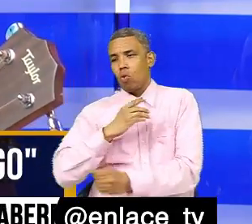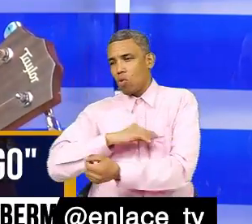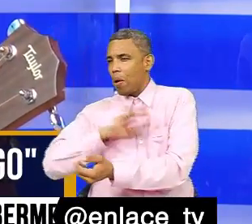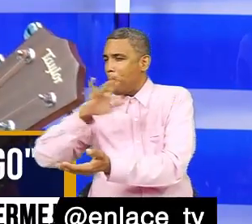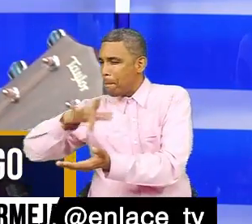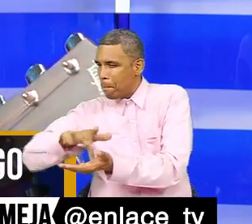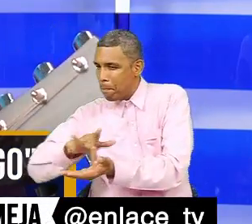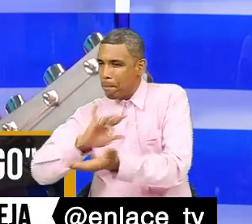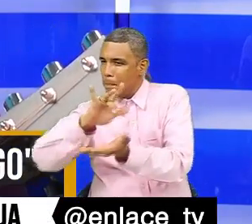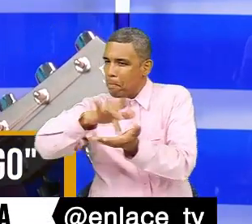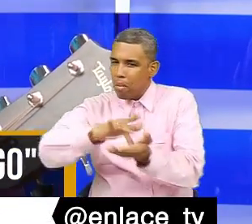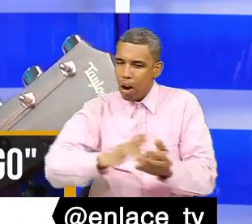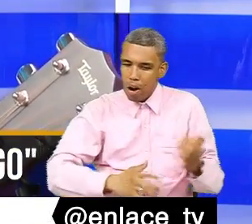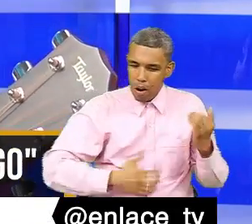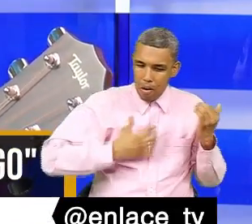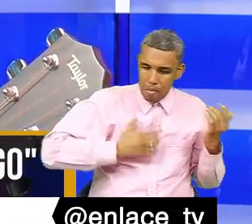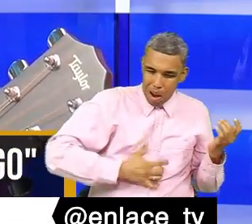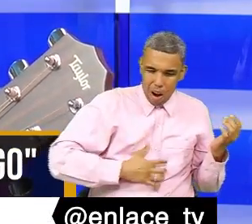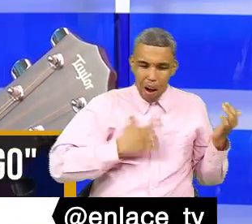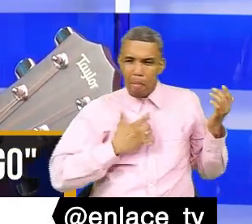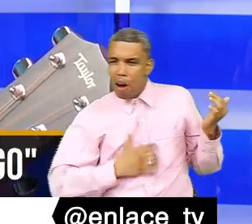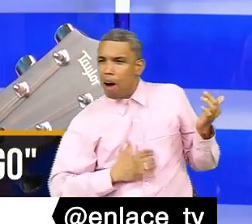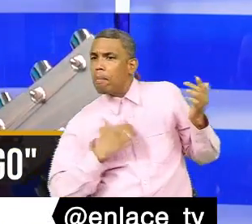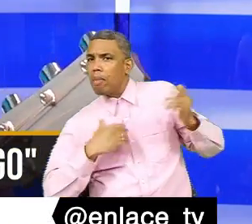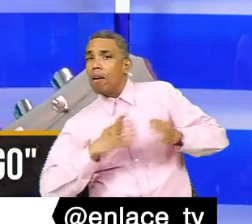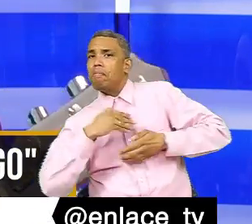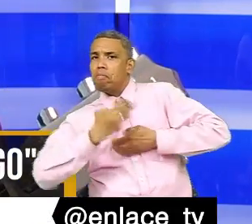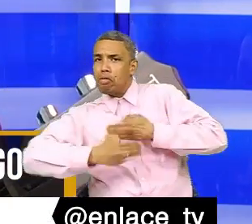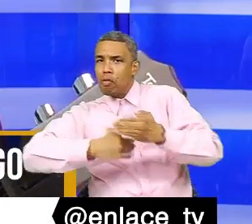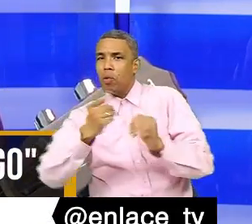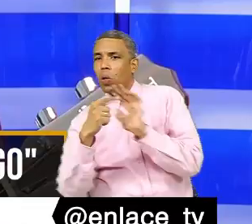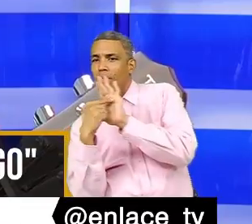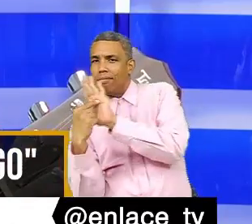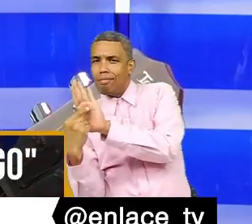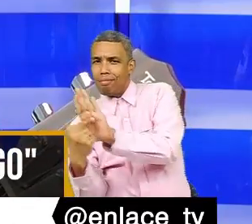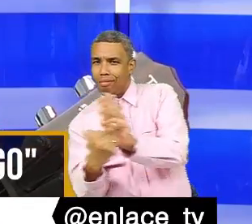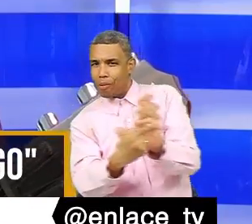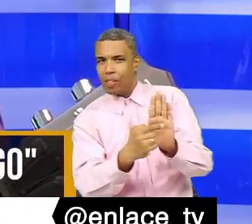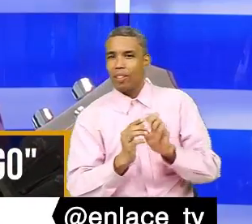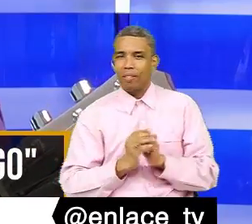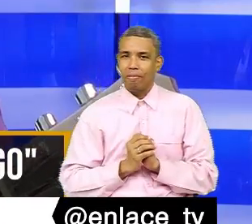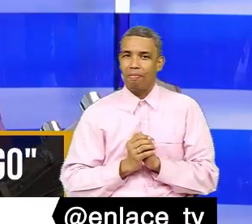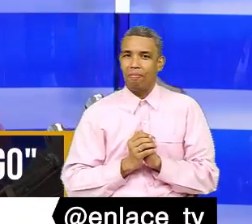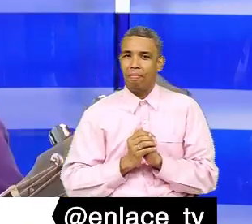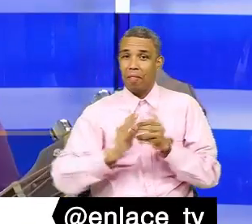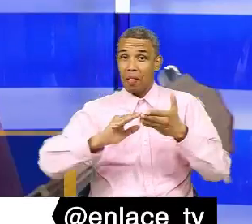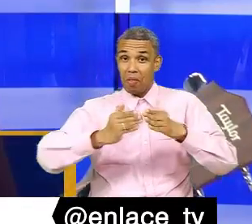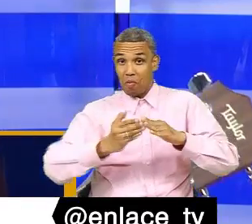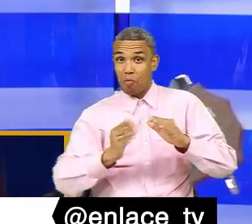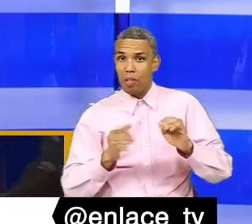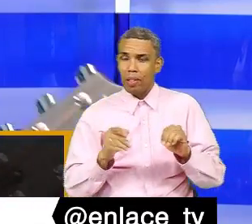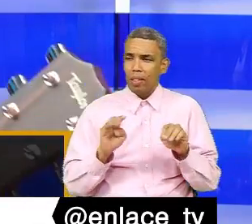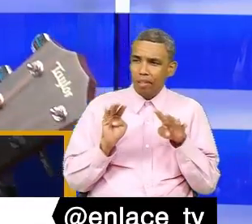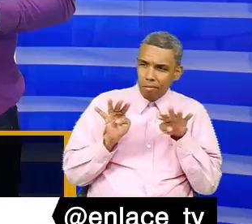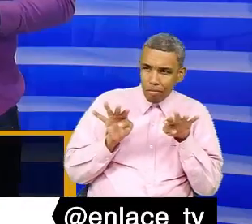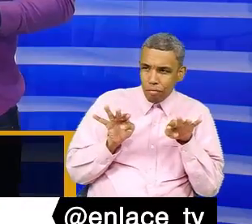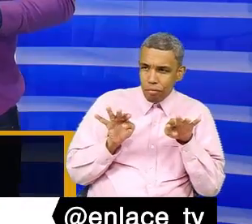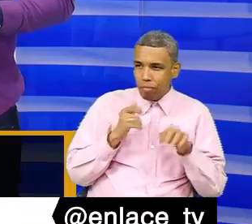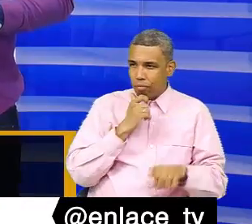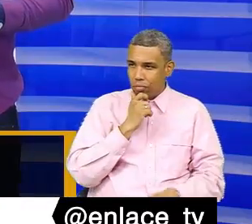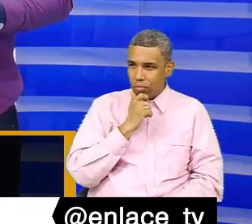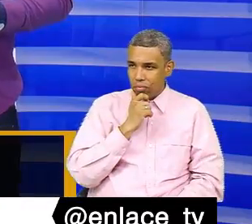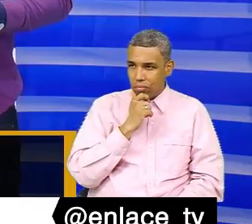jamás pensé que las personas allá tuvieran como esa acogida con uno que es, llega aquí como un